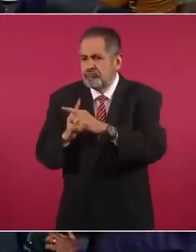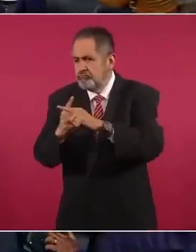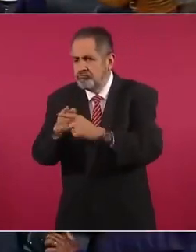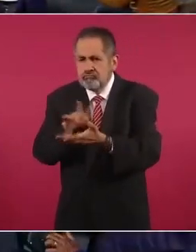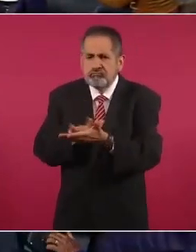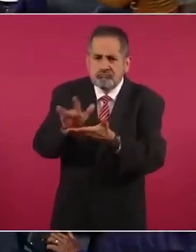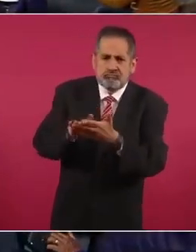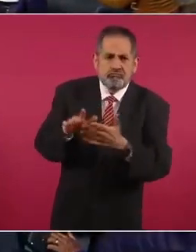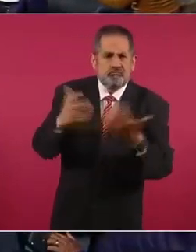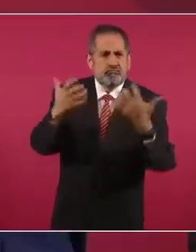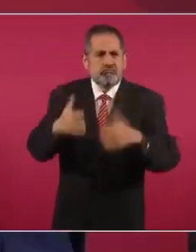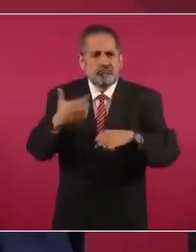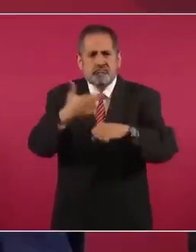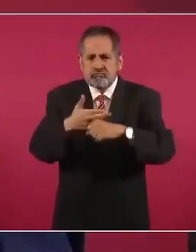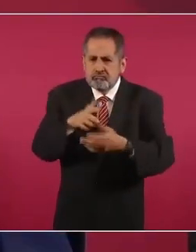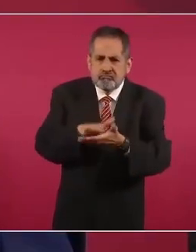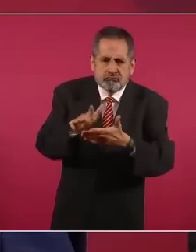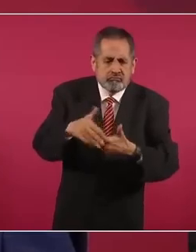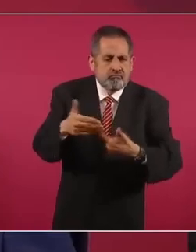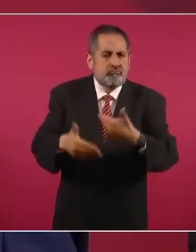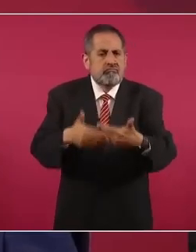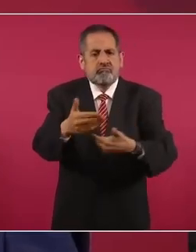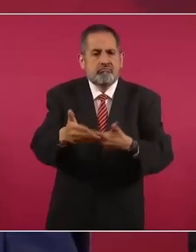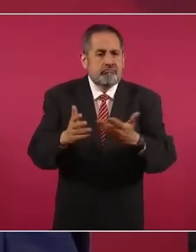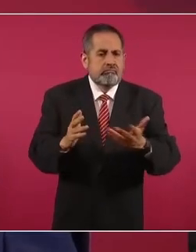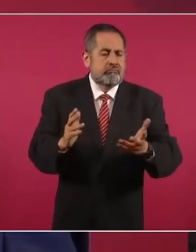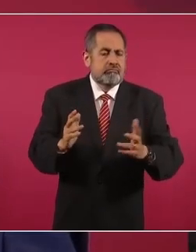apoyando a los empresarios,